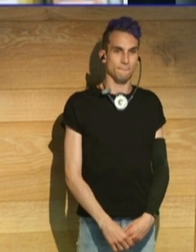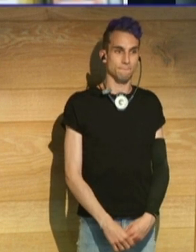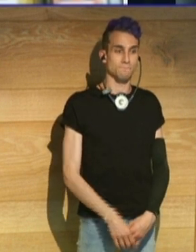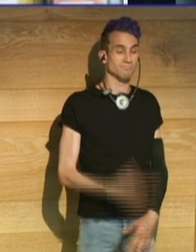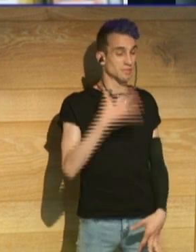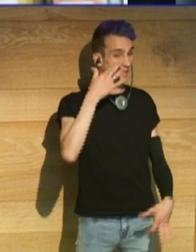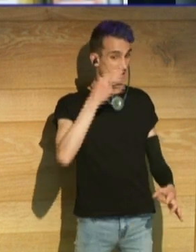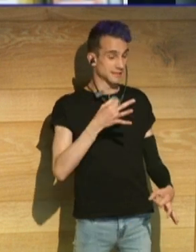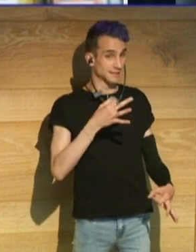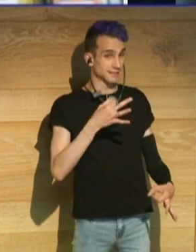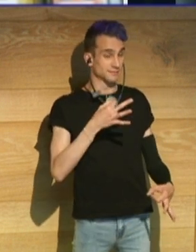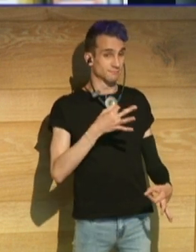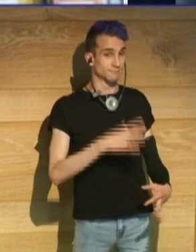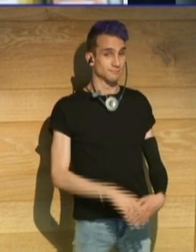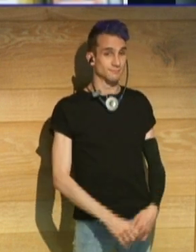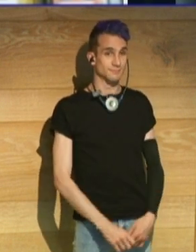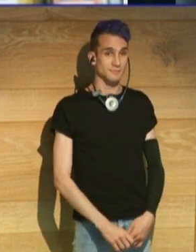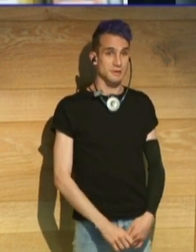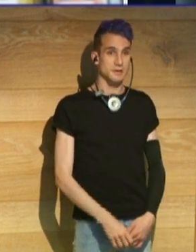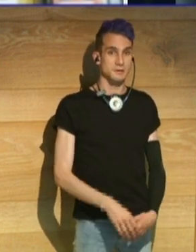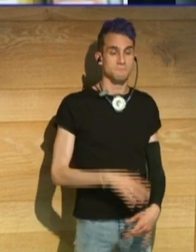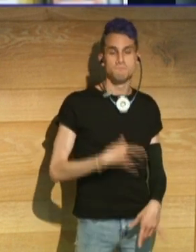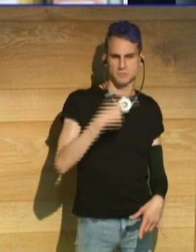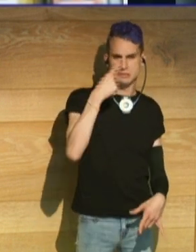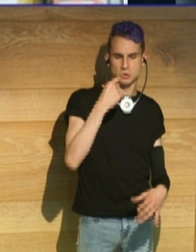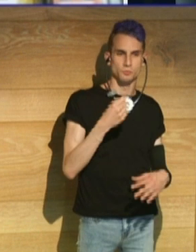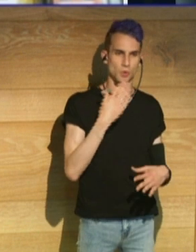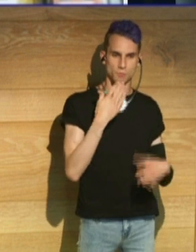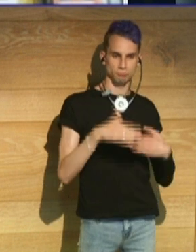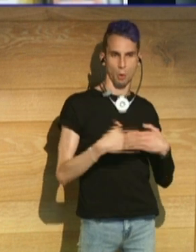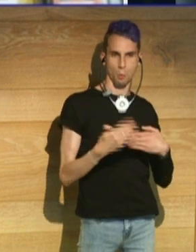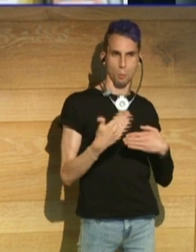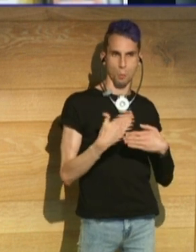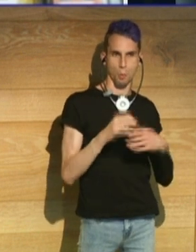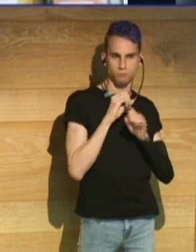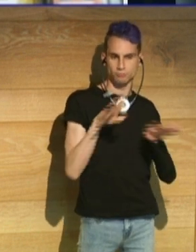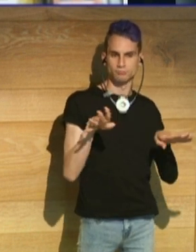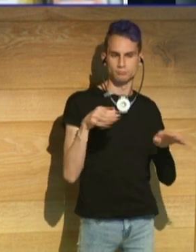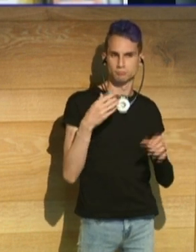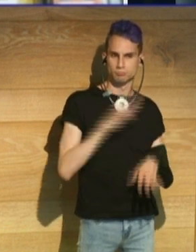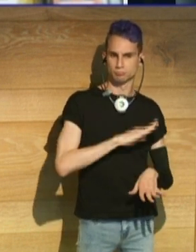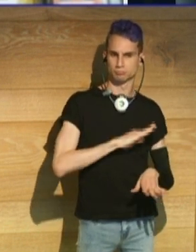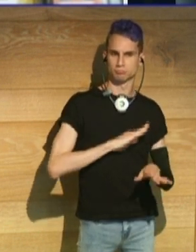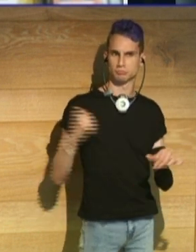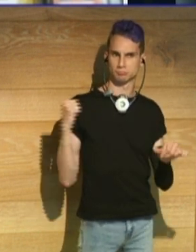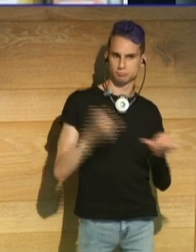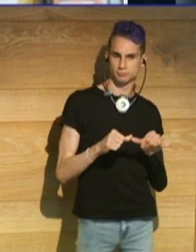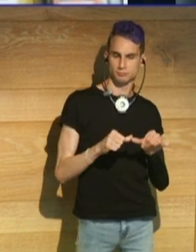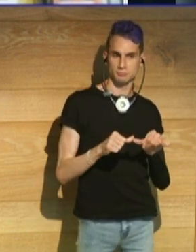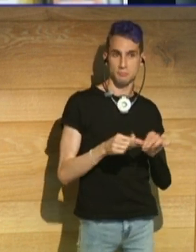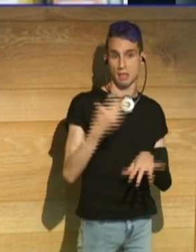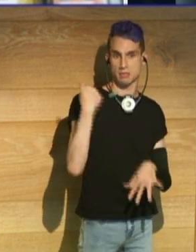No, la verdad, sé que es una moda que se ha difundido mucho años a. Yo